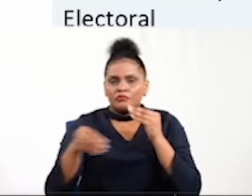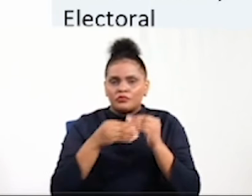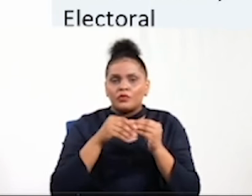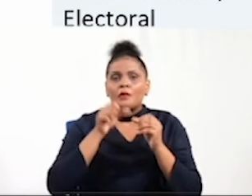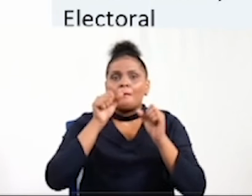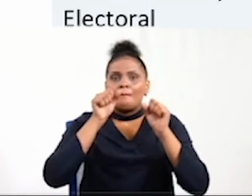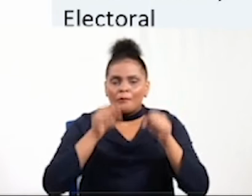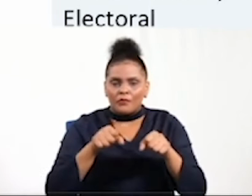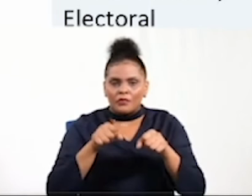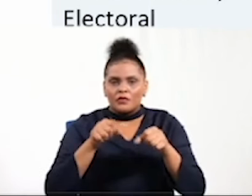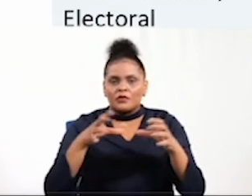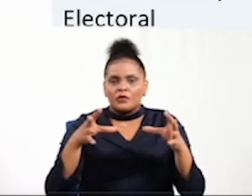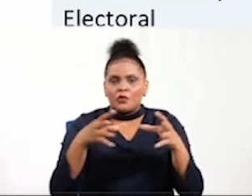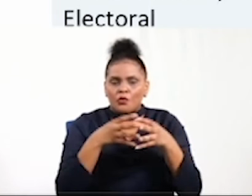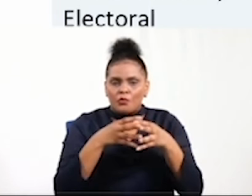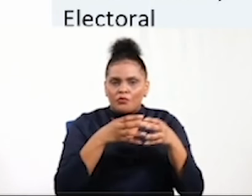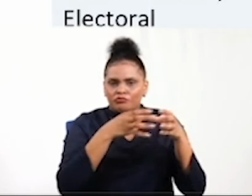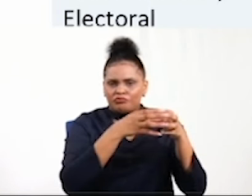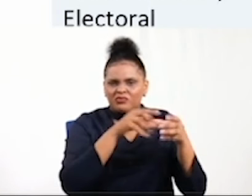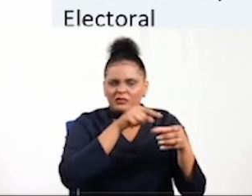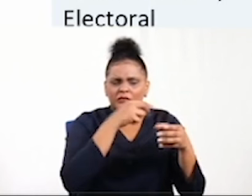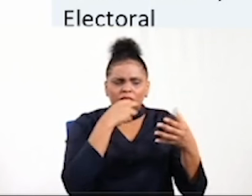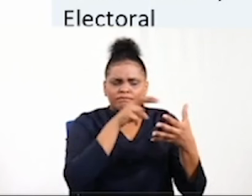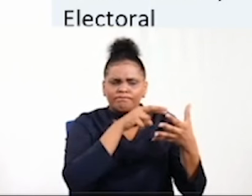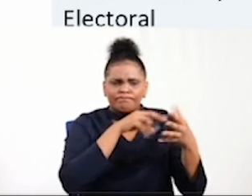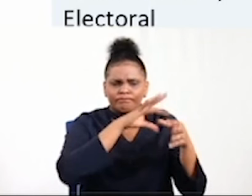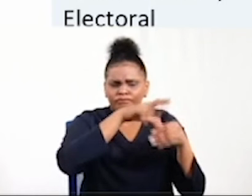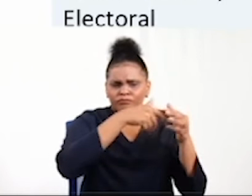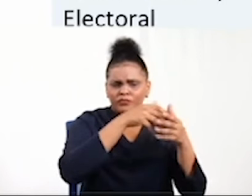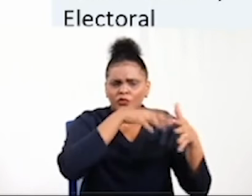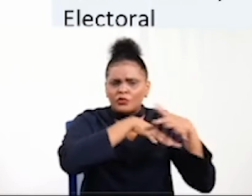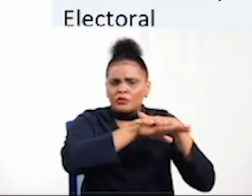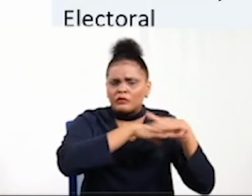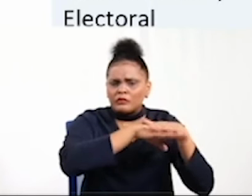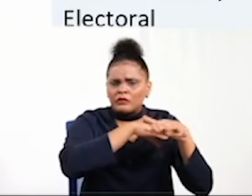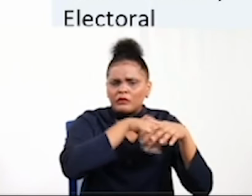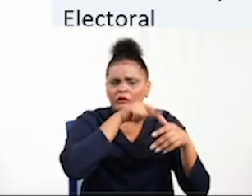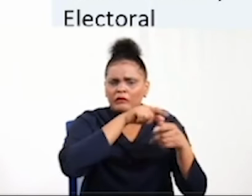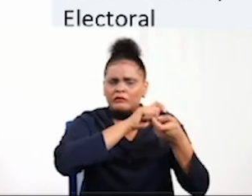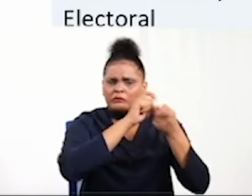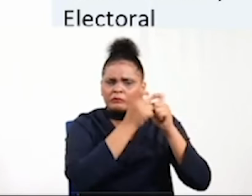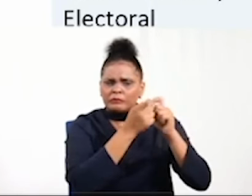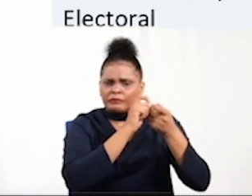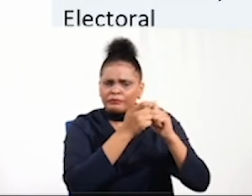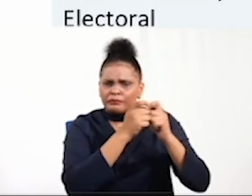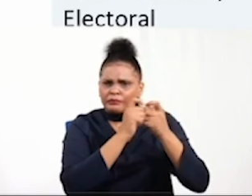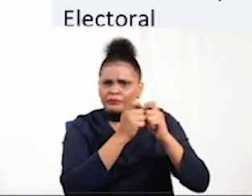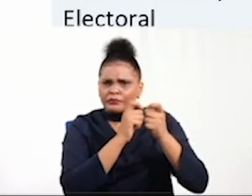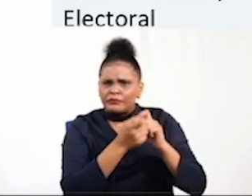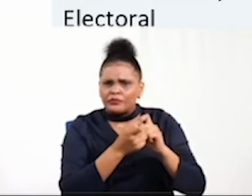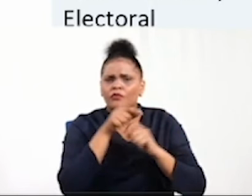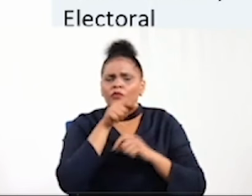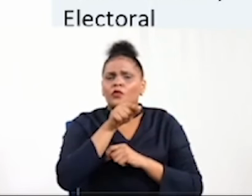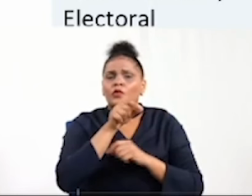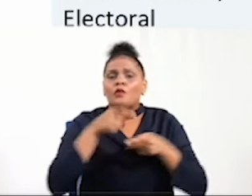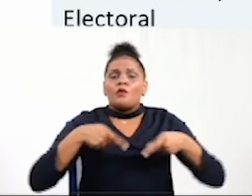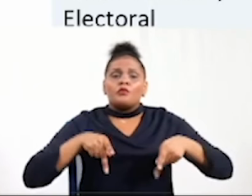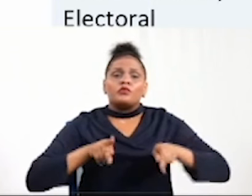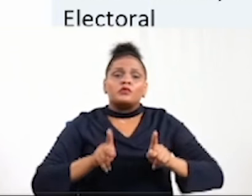sino que tenemos que saber cuáles son las atribuciones efectivas que le dan poder de transformación y de influencia a estas unidades